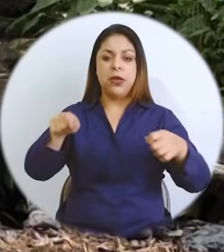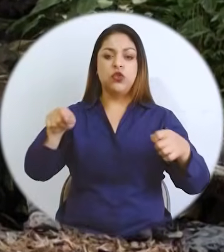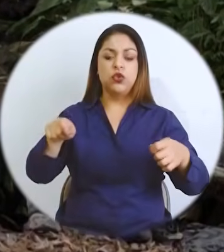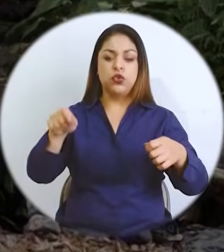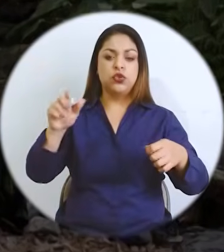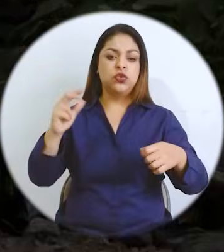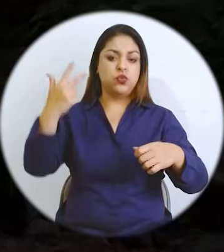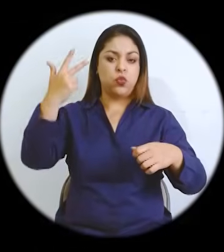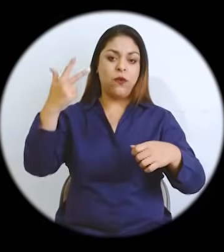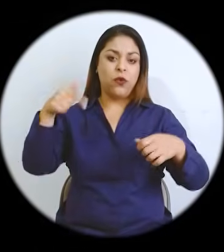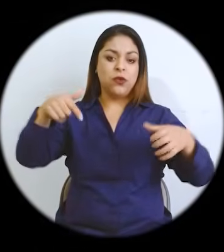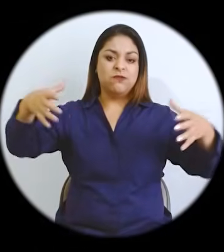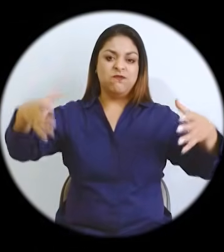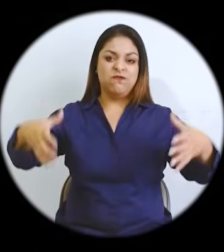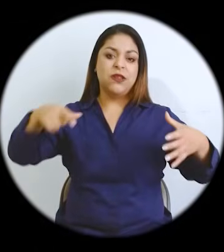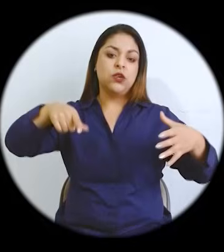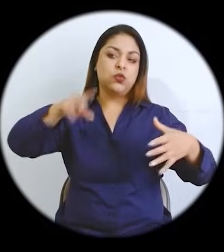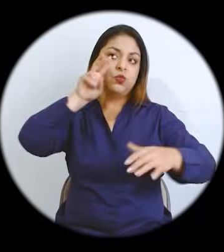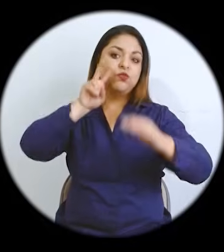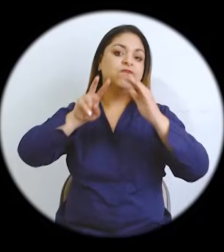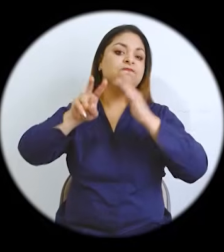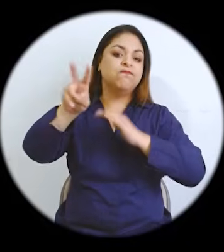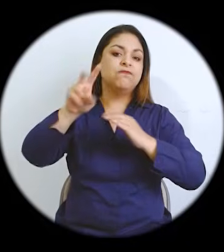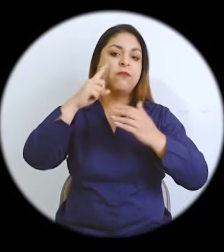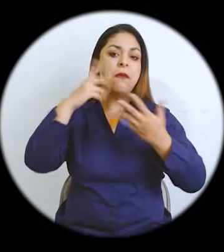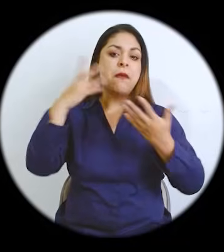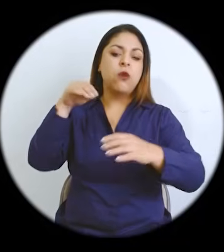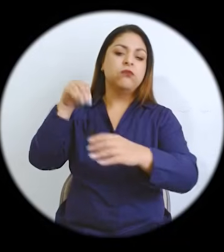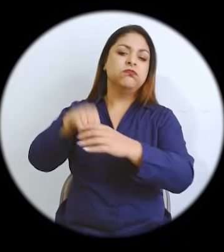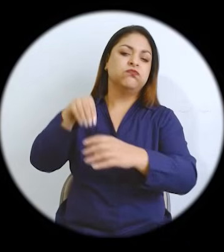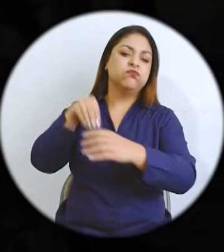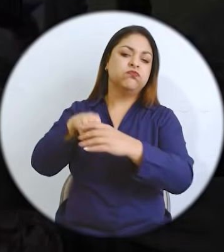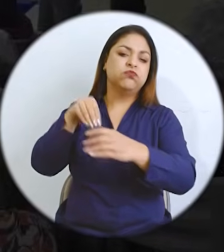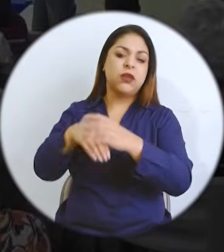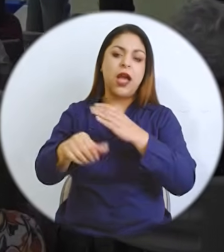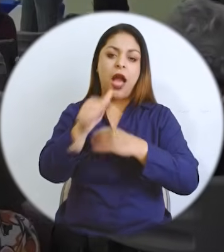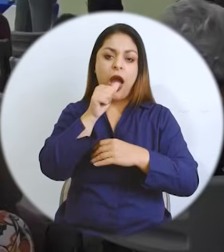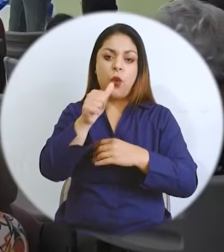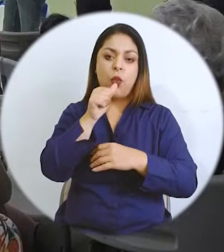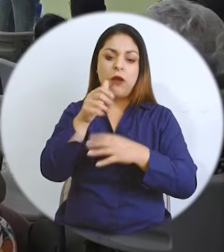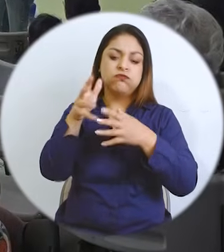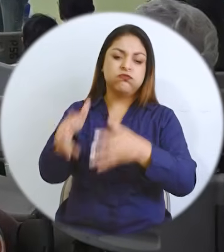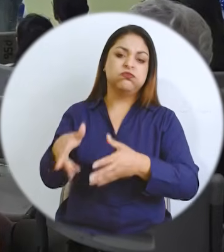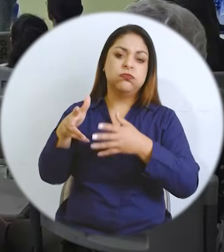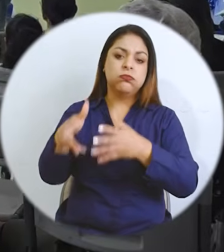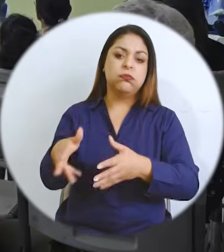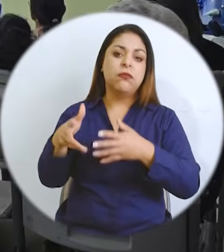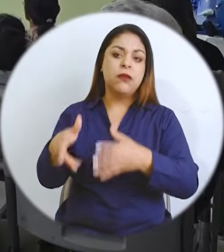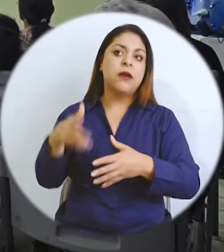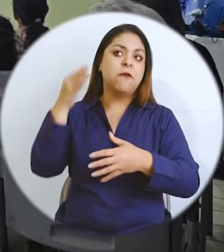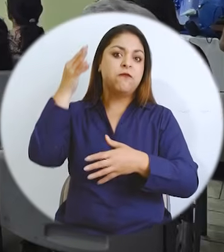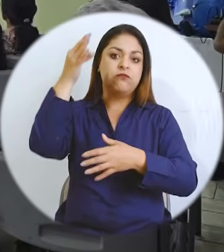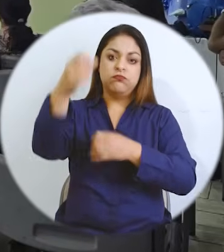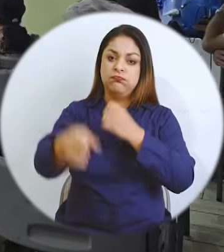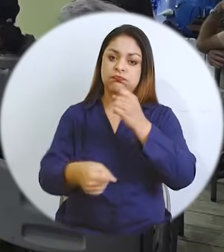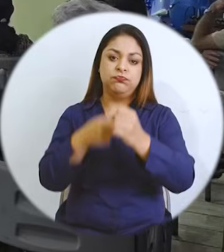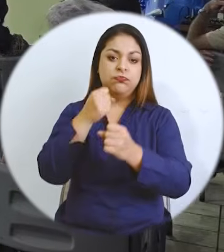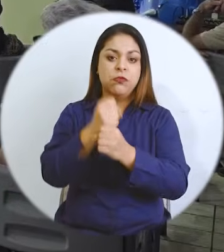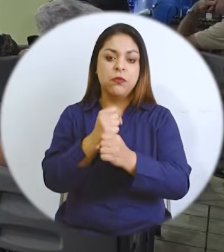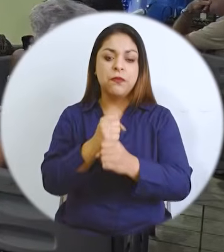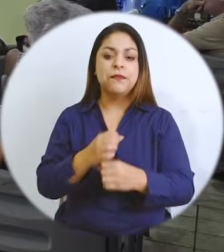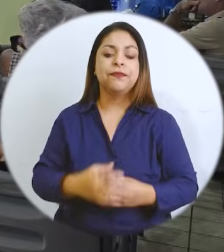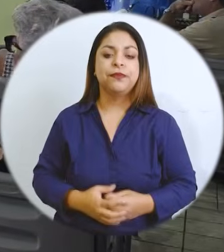un proyecto pensado a visión para poder almacenar agua en las décadas que